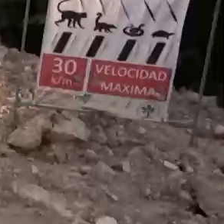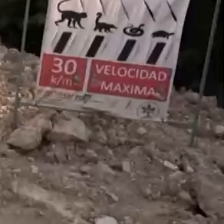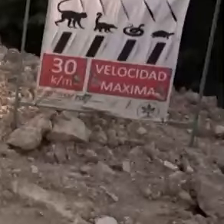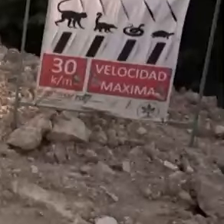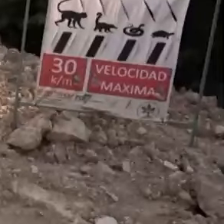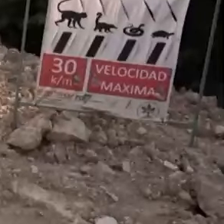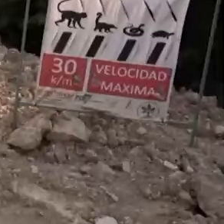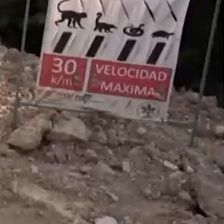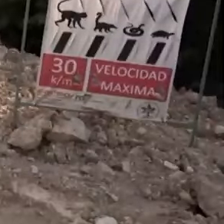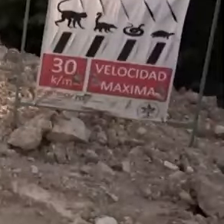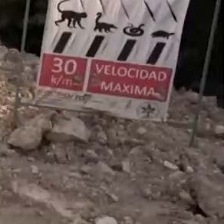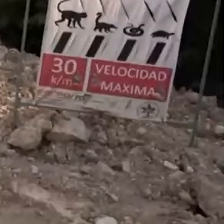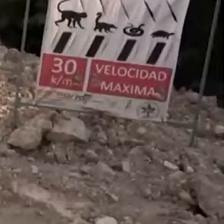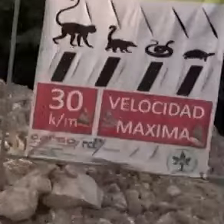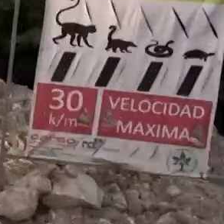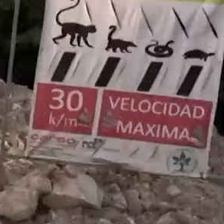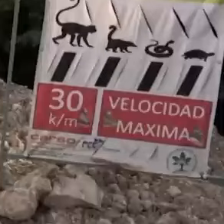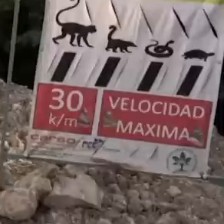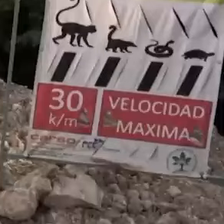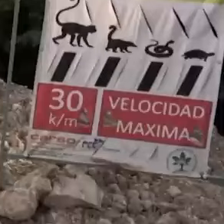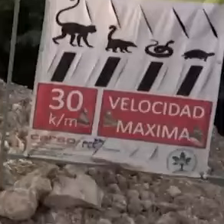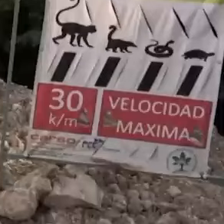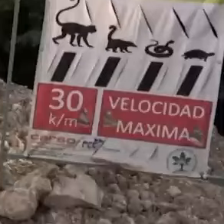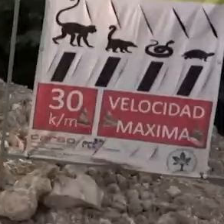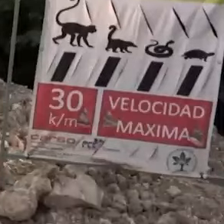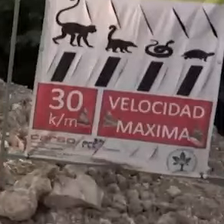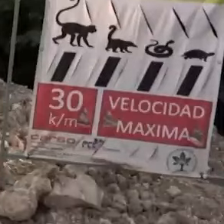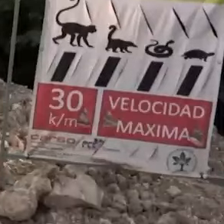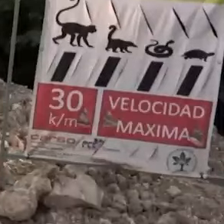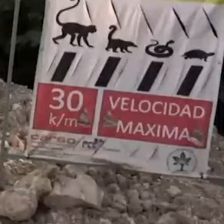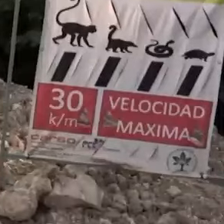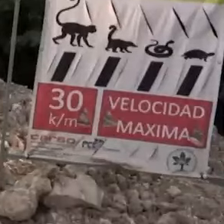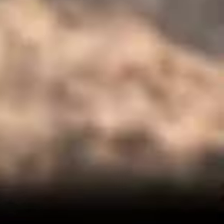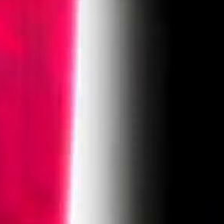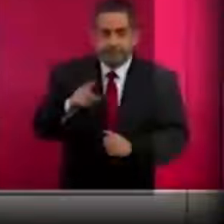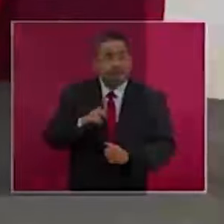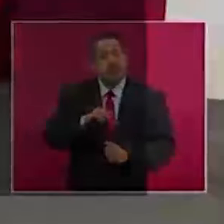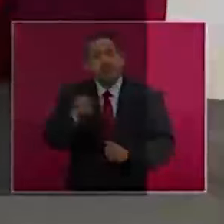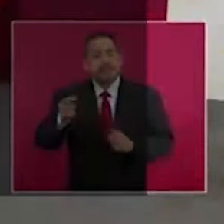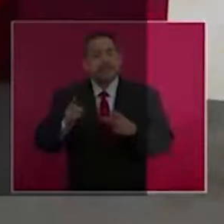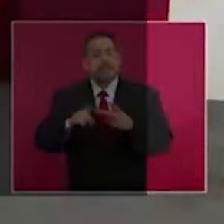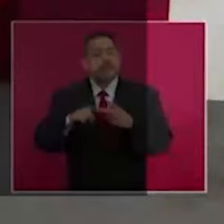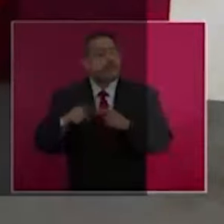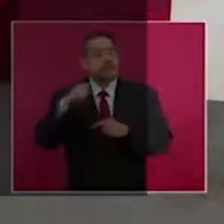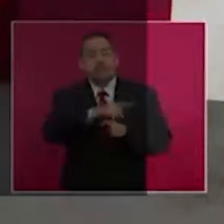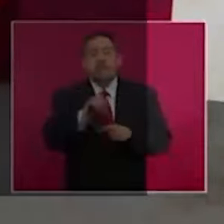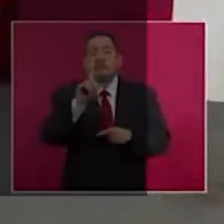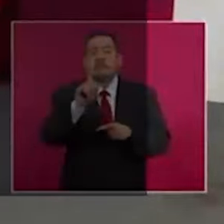la modernización de refinerías, entre otras. Tenemos que terminar la presa